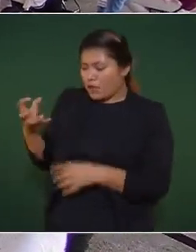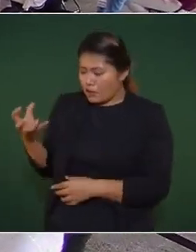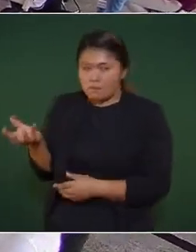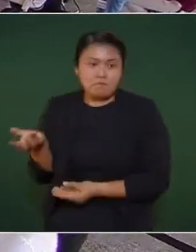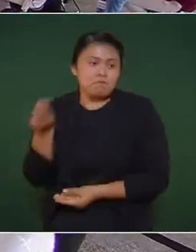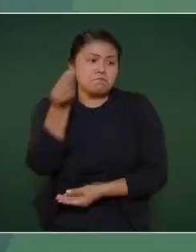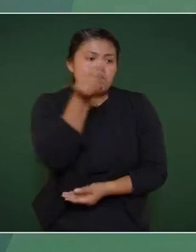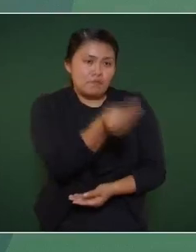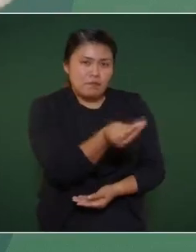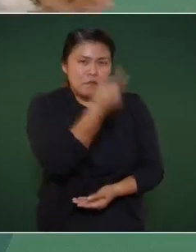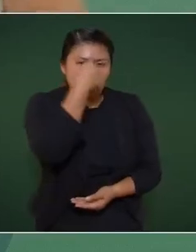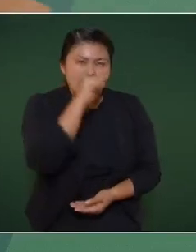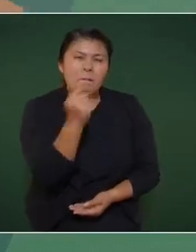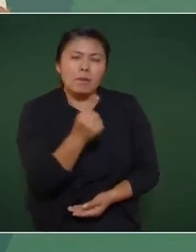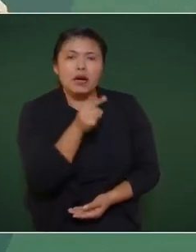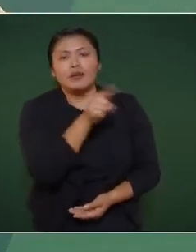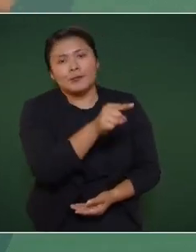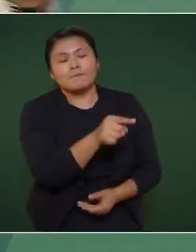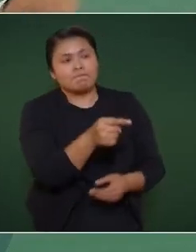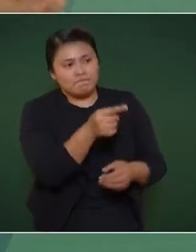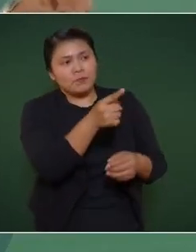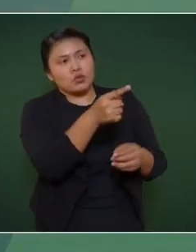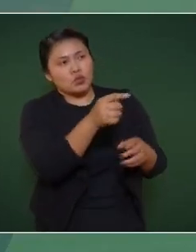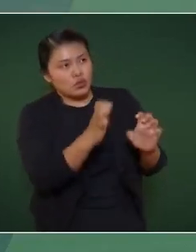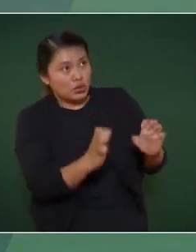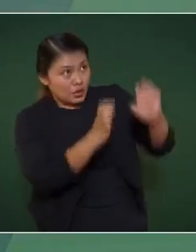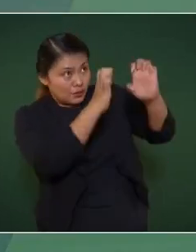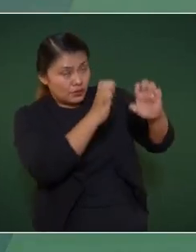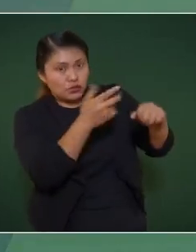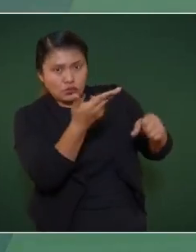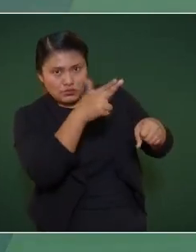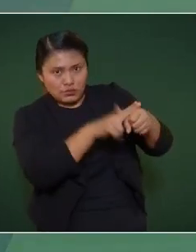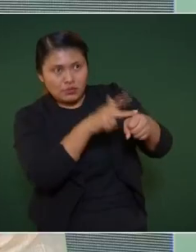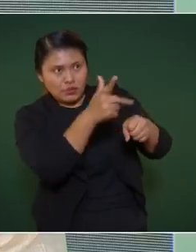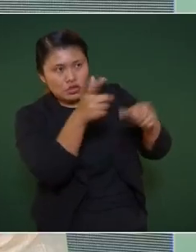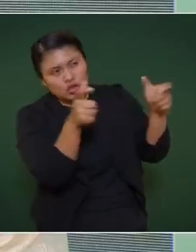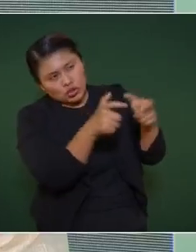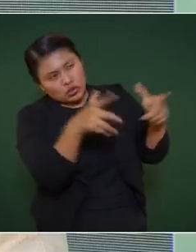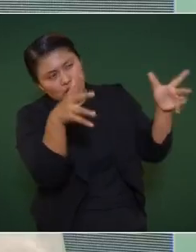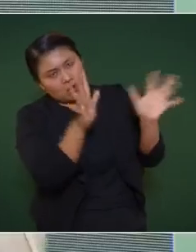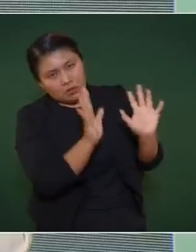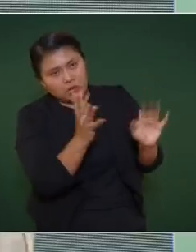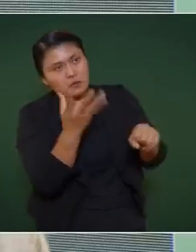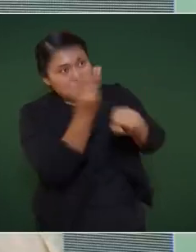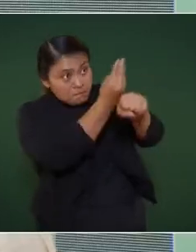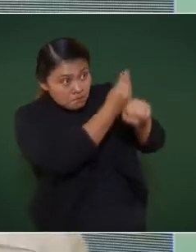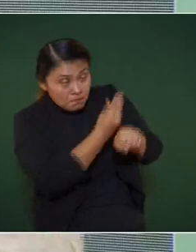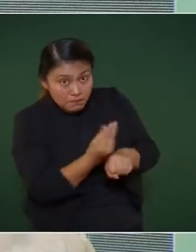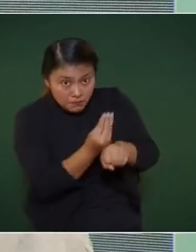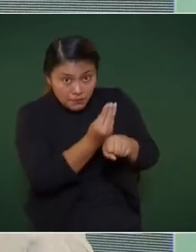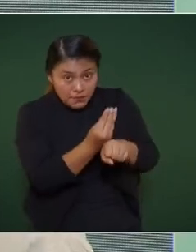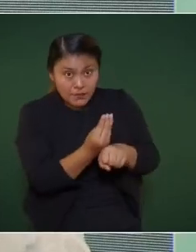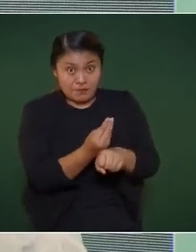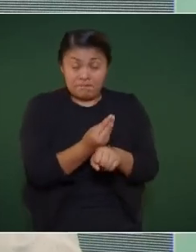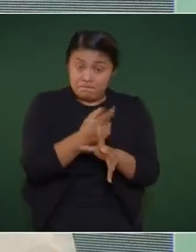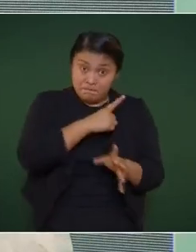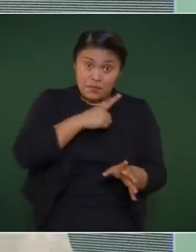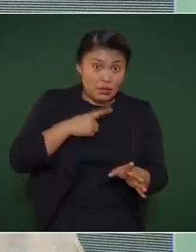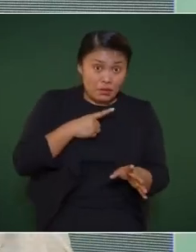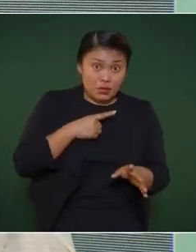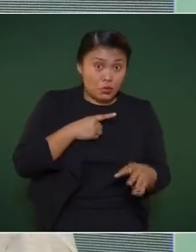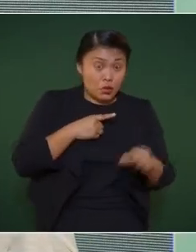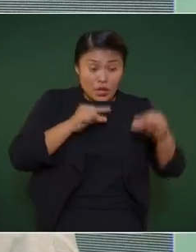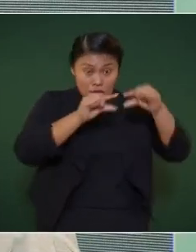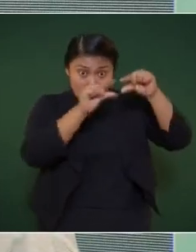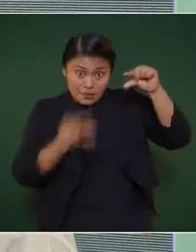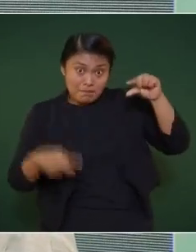para que arregle su centro de salud. Entonces, todos los centros de salud en